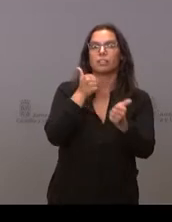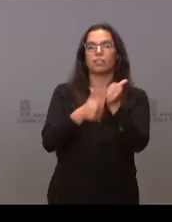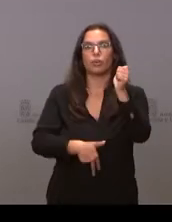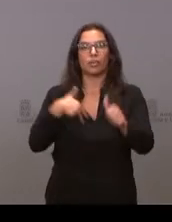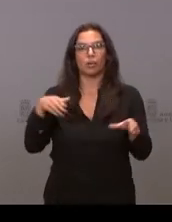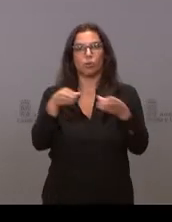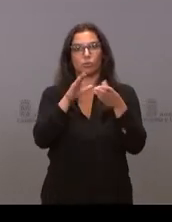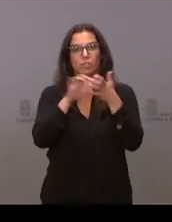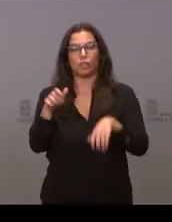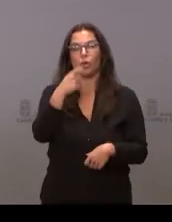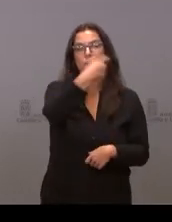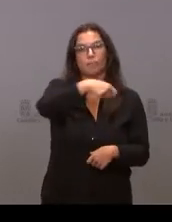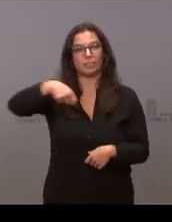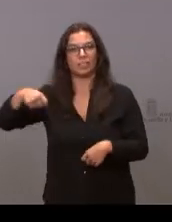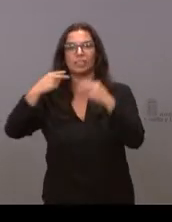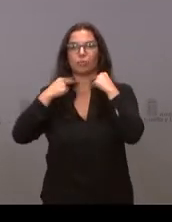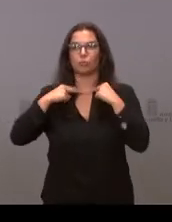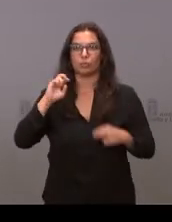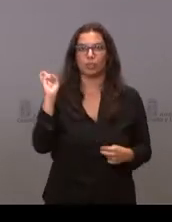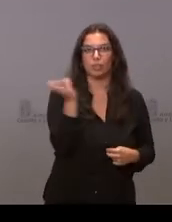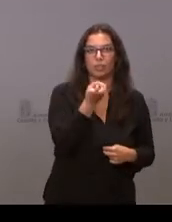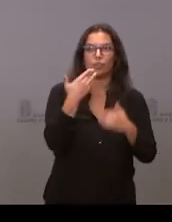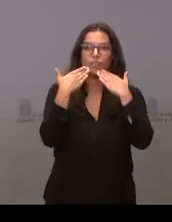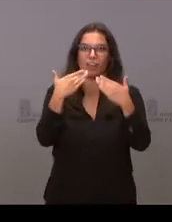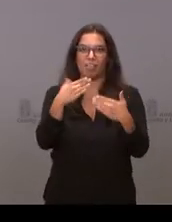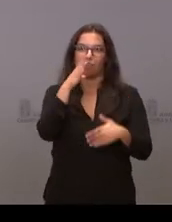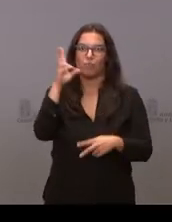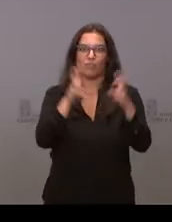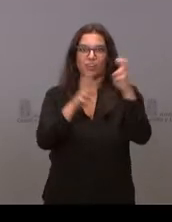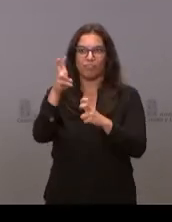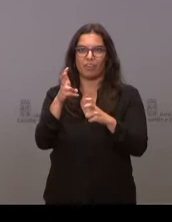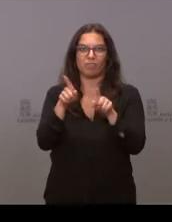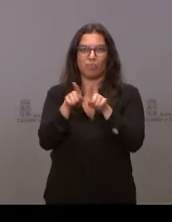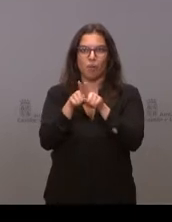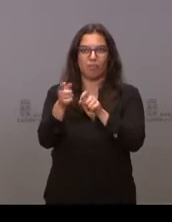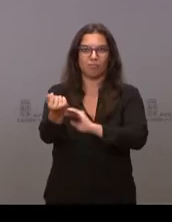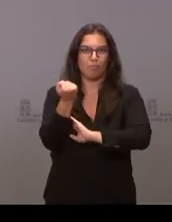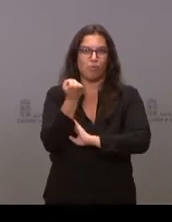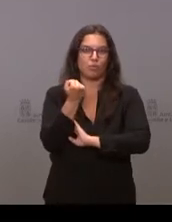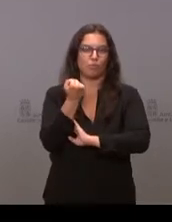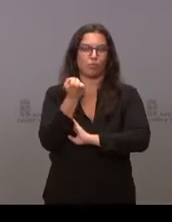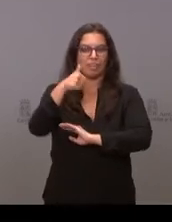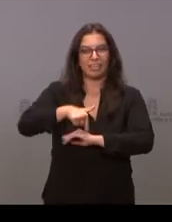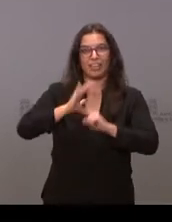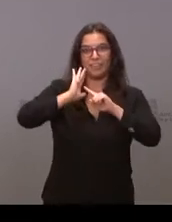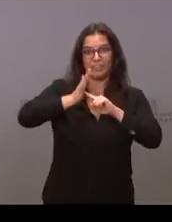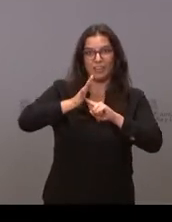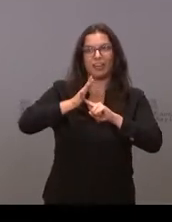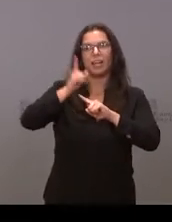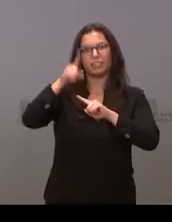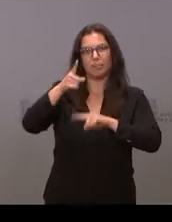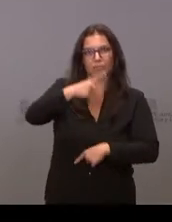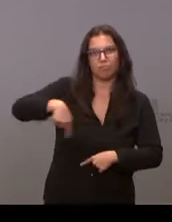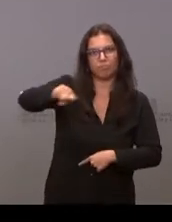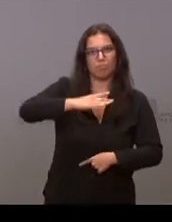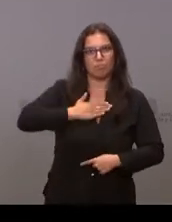presidentes de Diputación, que os agradezco mucho también vuestra presencia, vuestro aliento en esta feria que, como sabéis, es la vuestra, es la